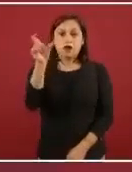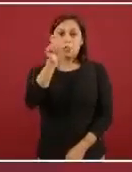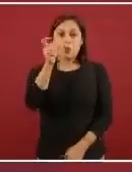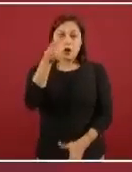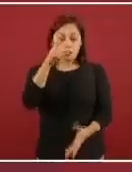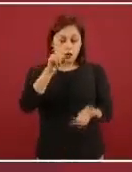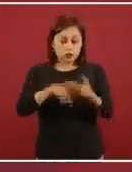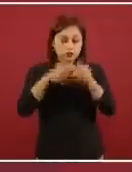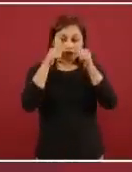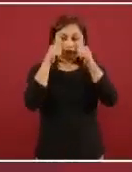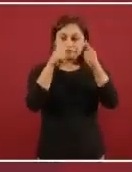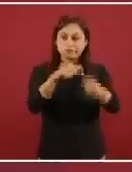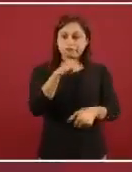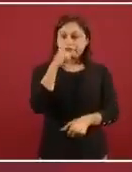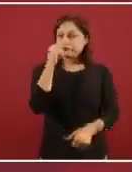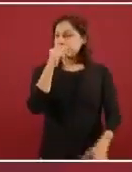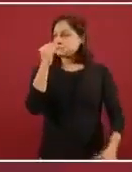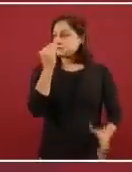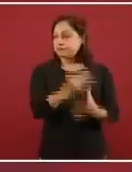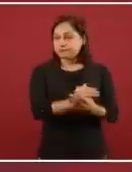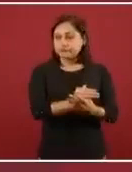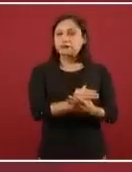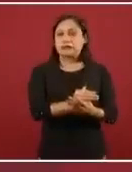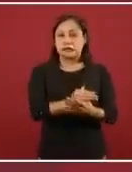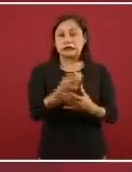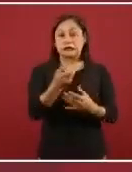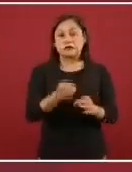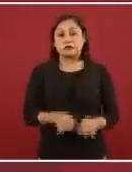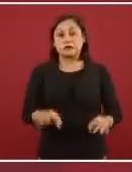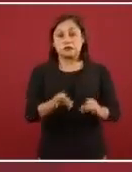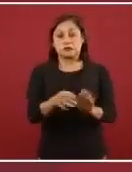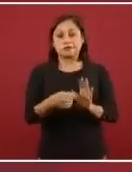o cuando hay mucha incidencia